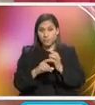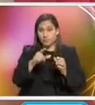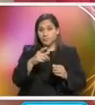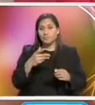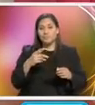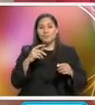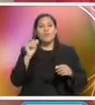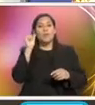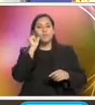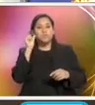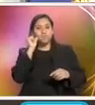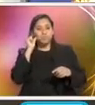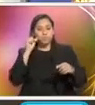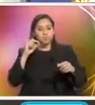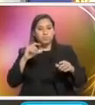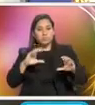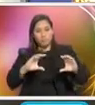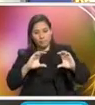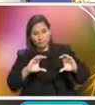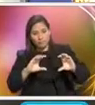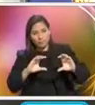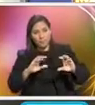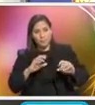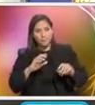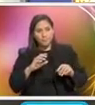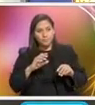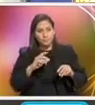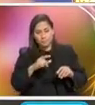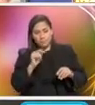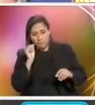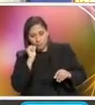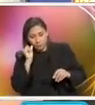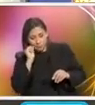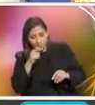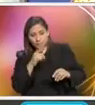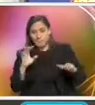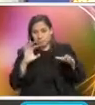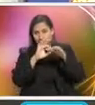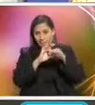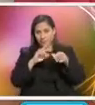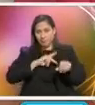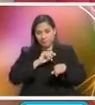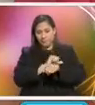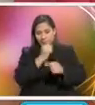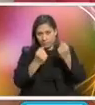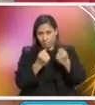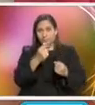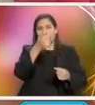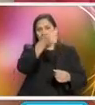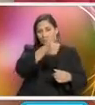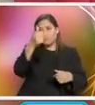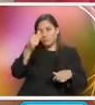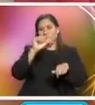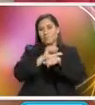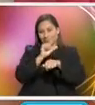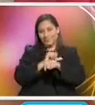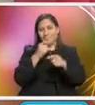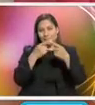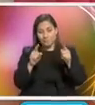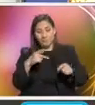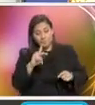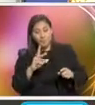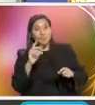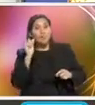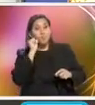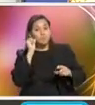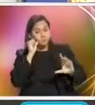las llantas, digamos, de acuerdo a como las instrucciones de tu coche, pues, ¿no? Sí, cada vehículo es diferente, exactamente, ¿no? pero tenerlas a punto,